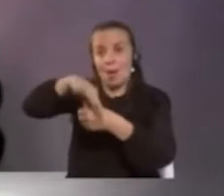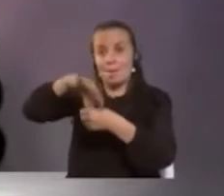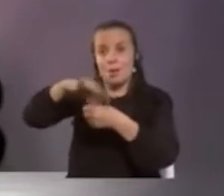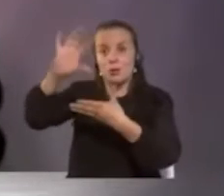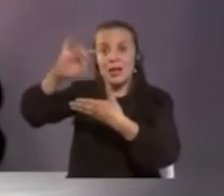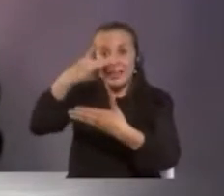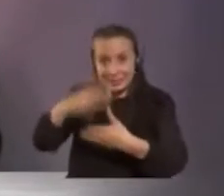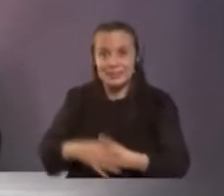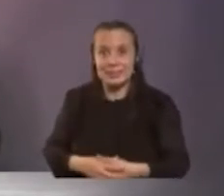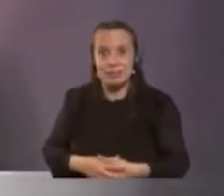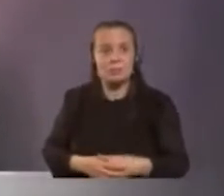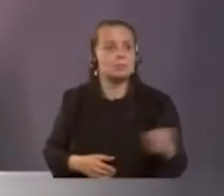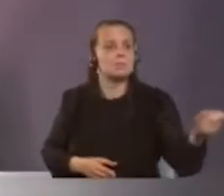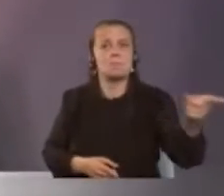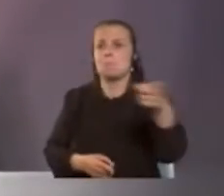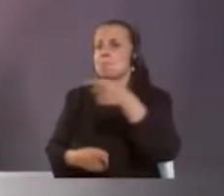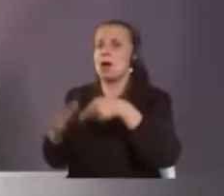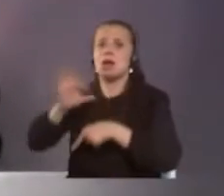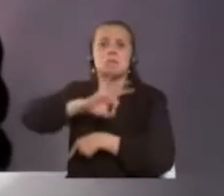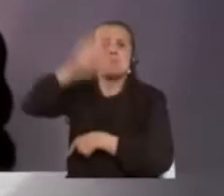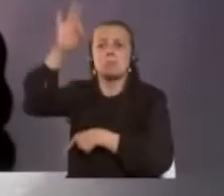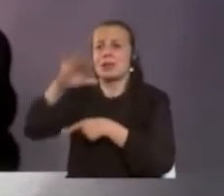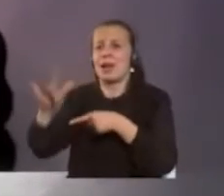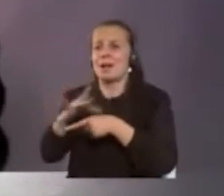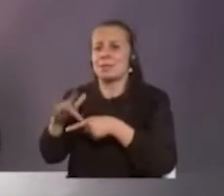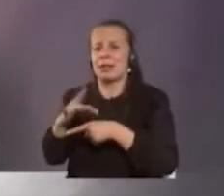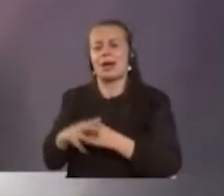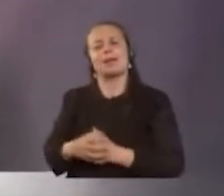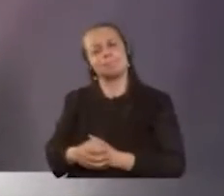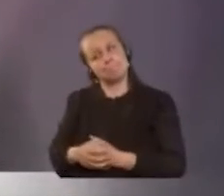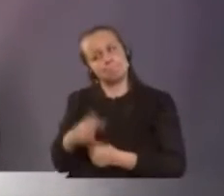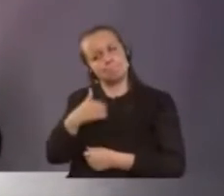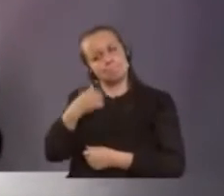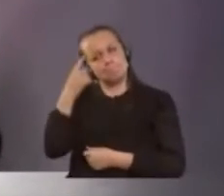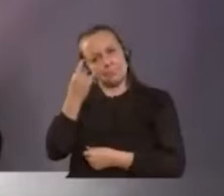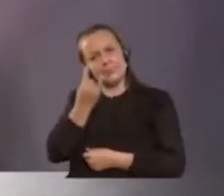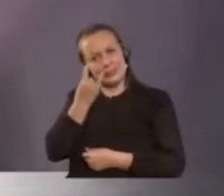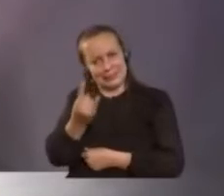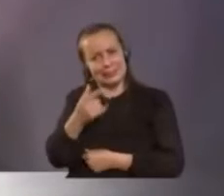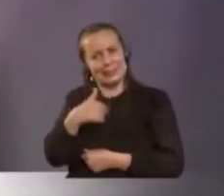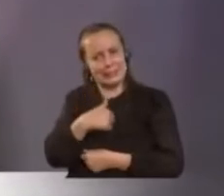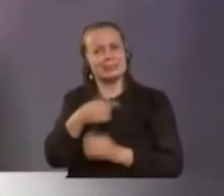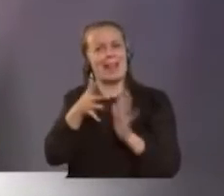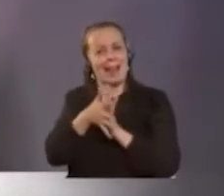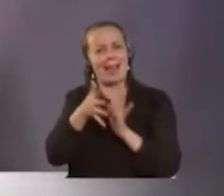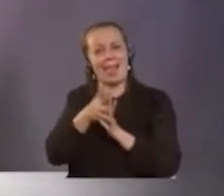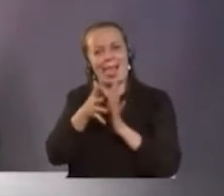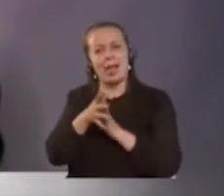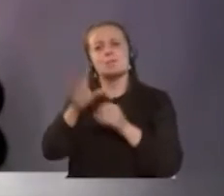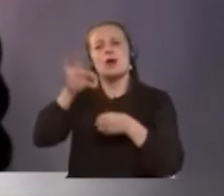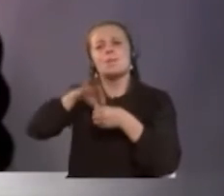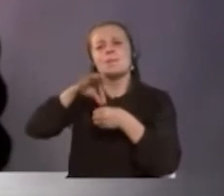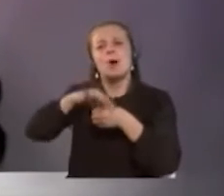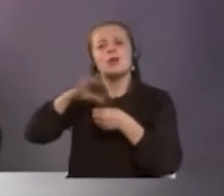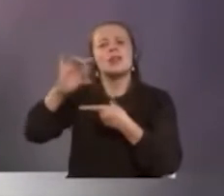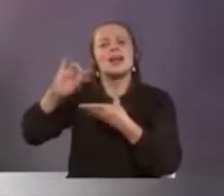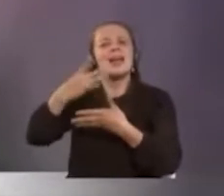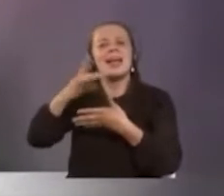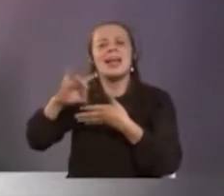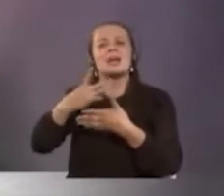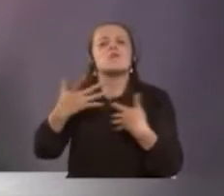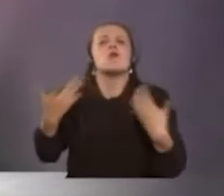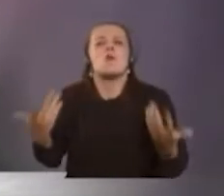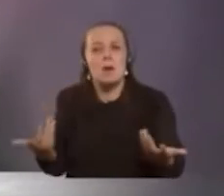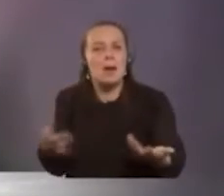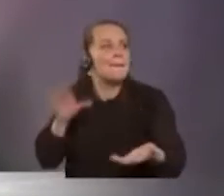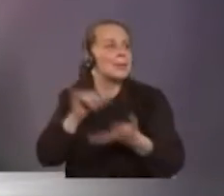y nunca lo quisieron aplicar. Y a mí sí me llamó siempre la atención porque yo hablé mucho de eso. El voto electrónico lo aprueban los